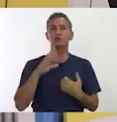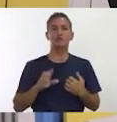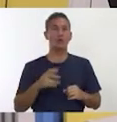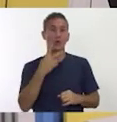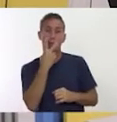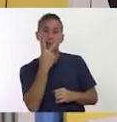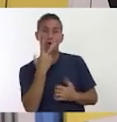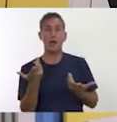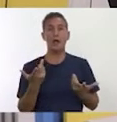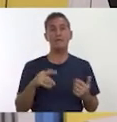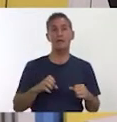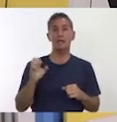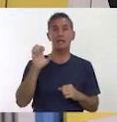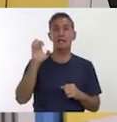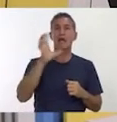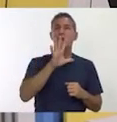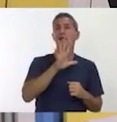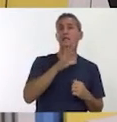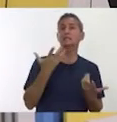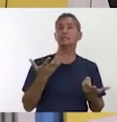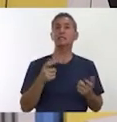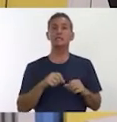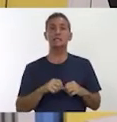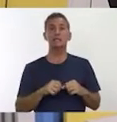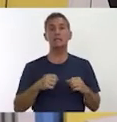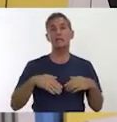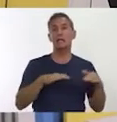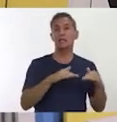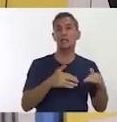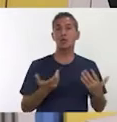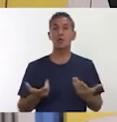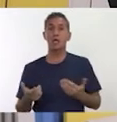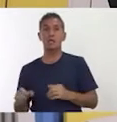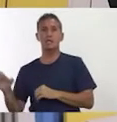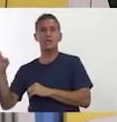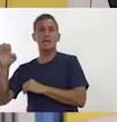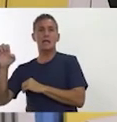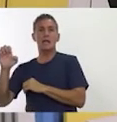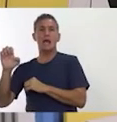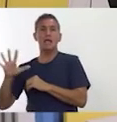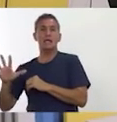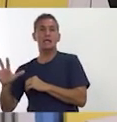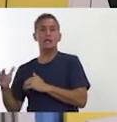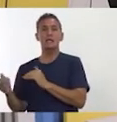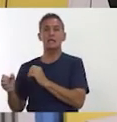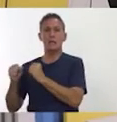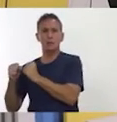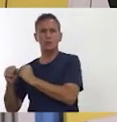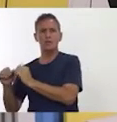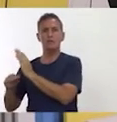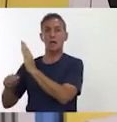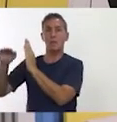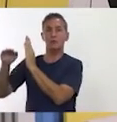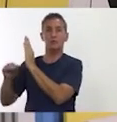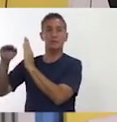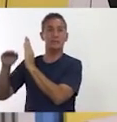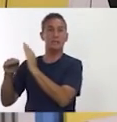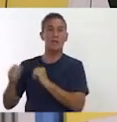mecánica. Y solo nos vamos a referir a la energía cinética y a la energía